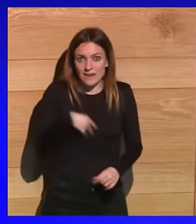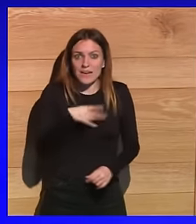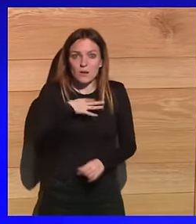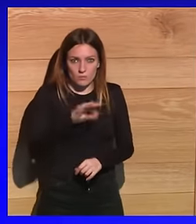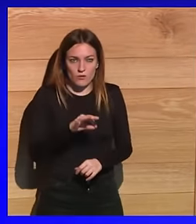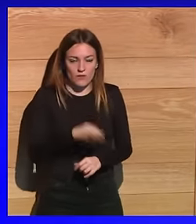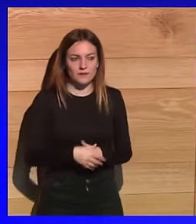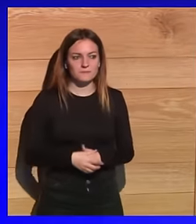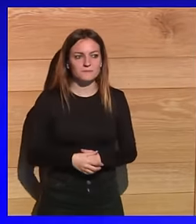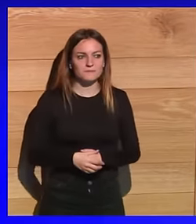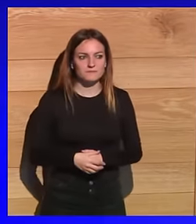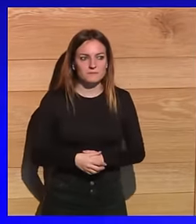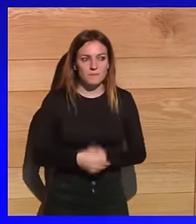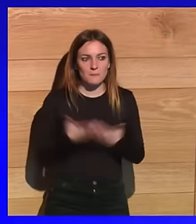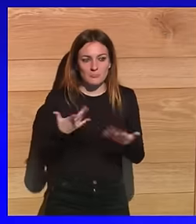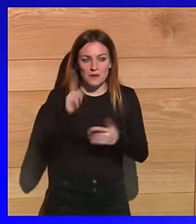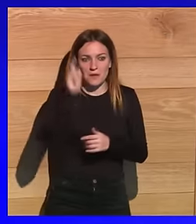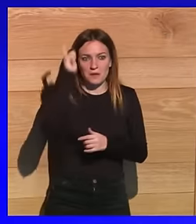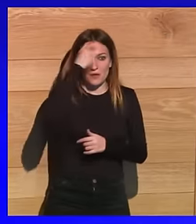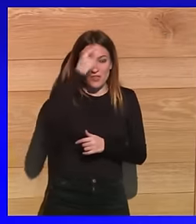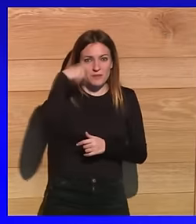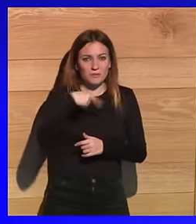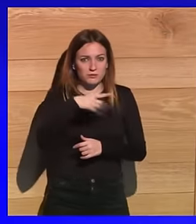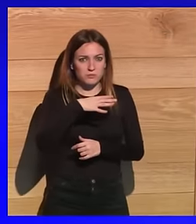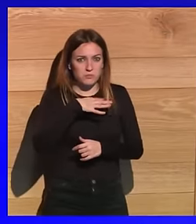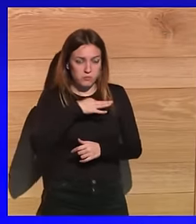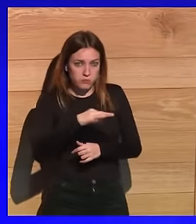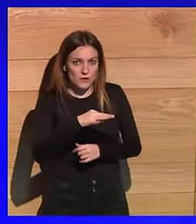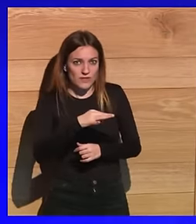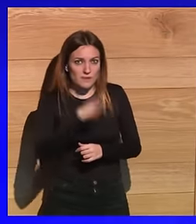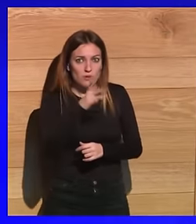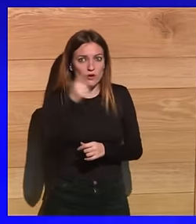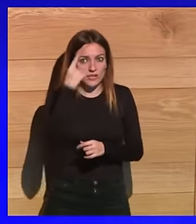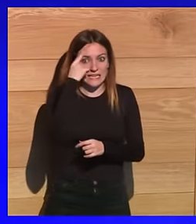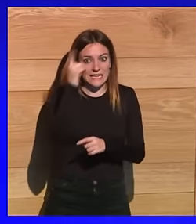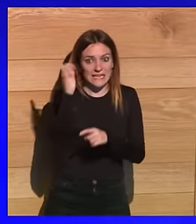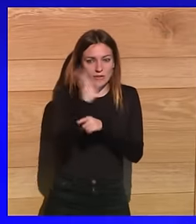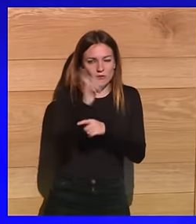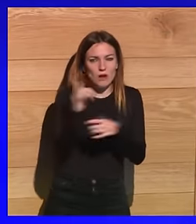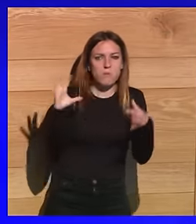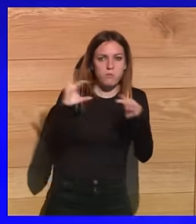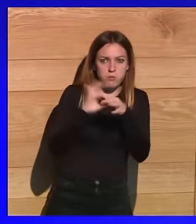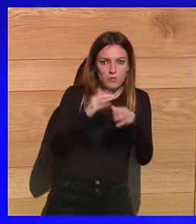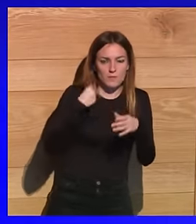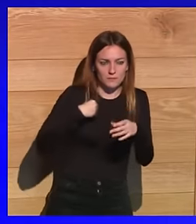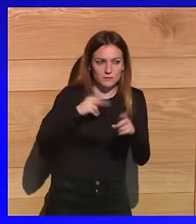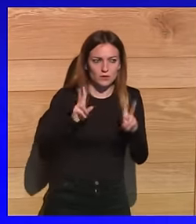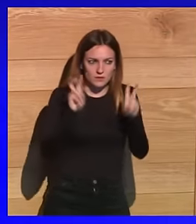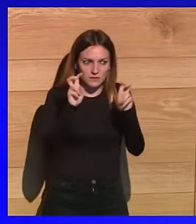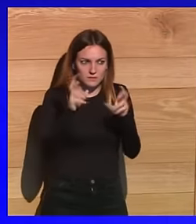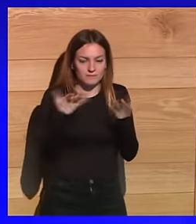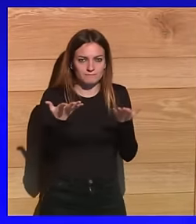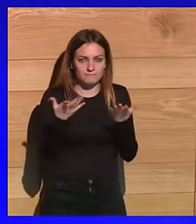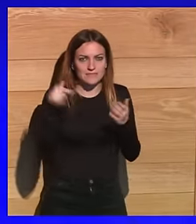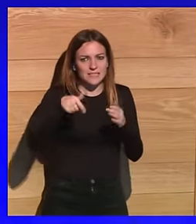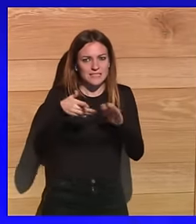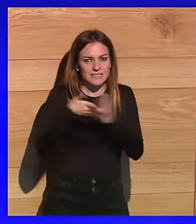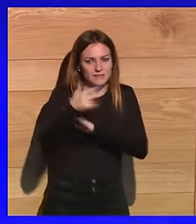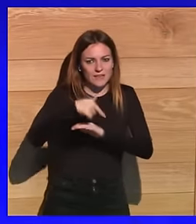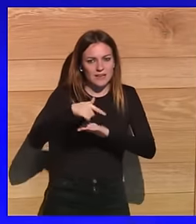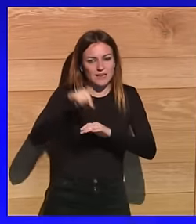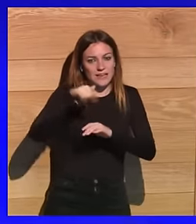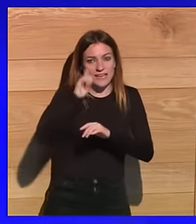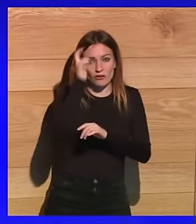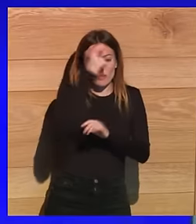luego está claro que hay conceptos identificados por ciertas neuronas en el cerebro que se encargan de reaccionar a